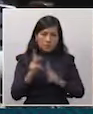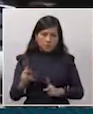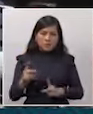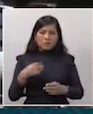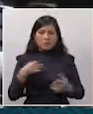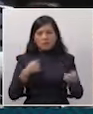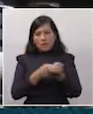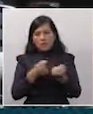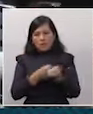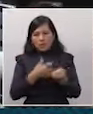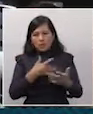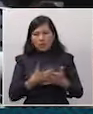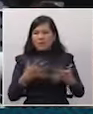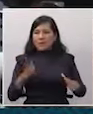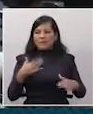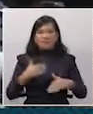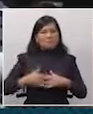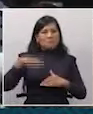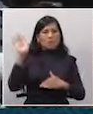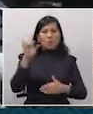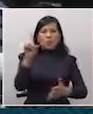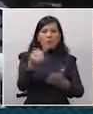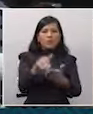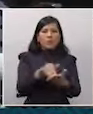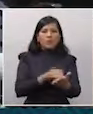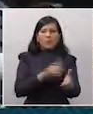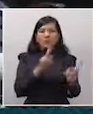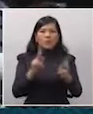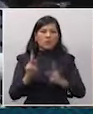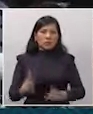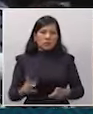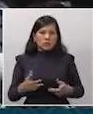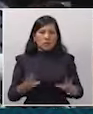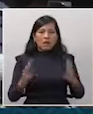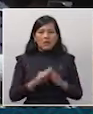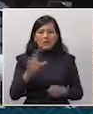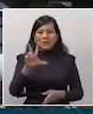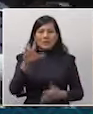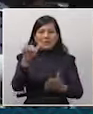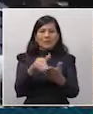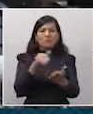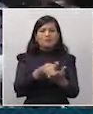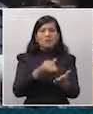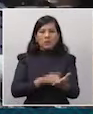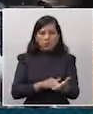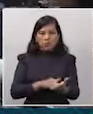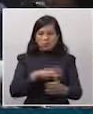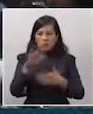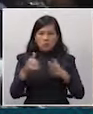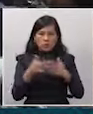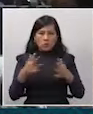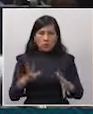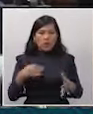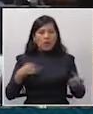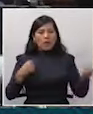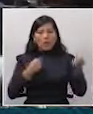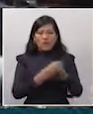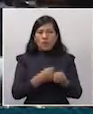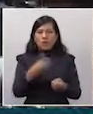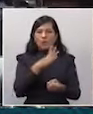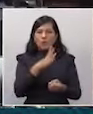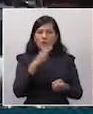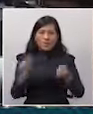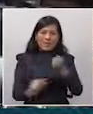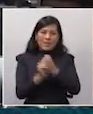simpatizantes. Somos más de 1 millón de militantes, 3 millones con simpatizantes y que han apoyado y han garantizado